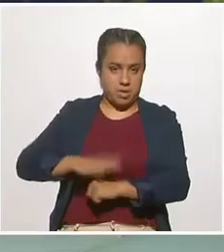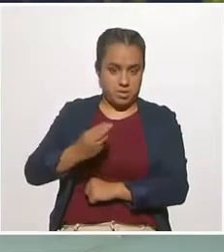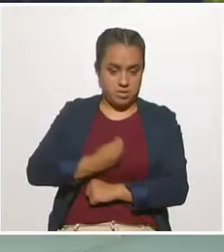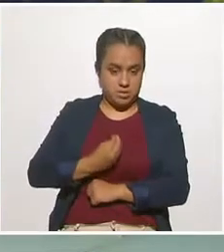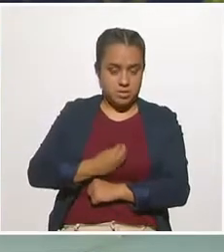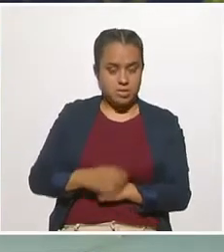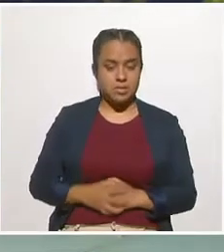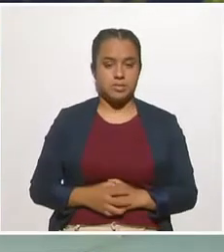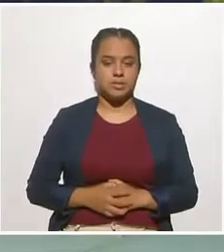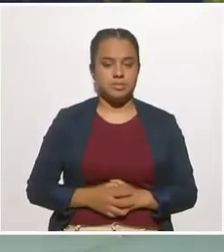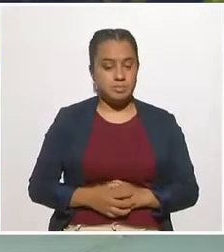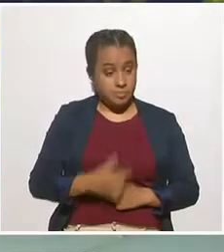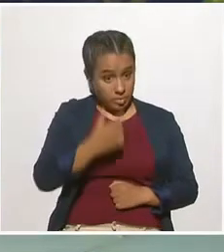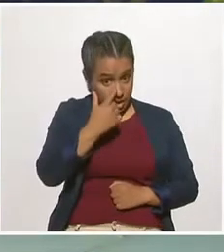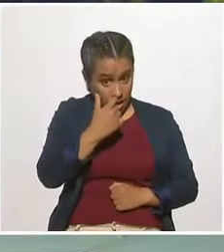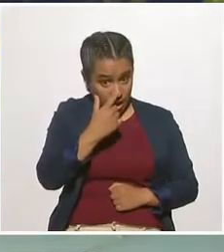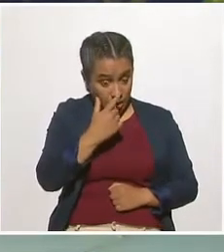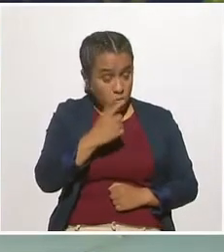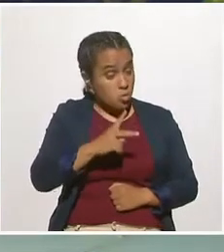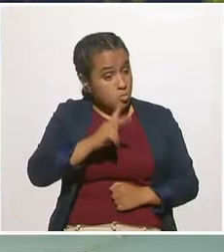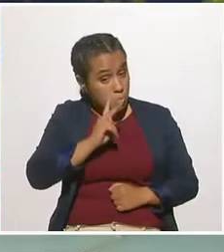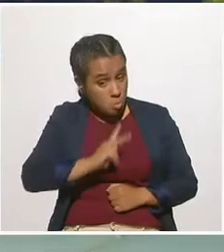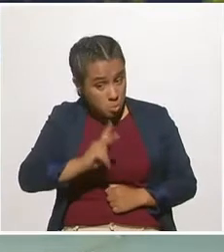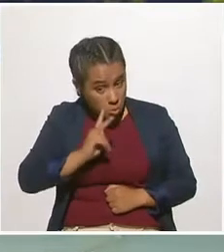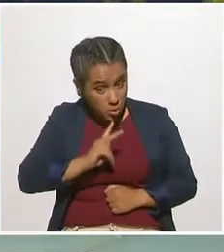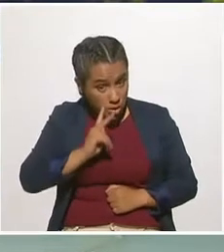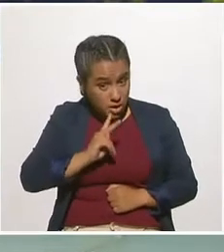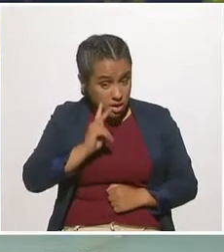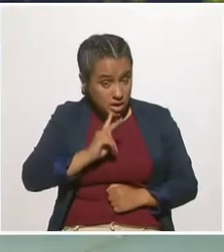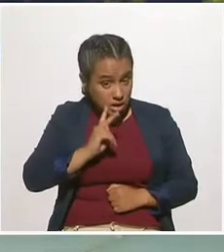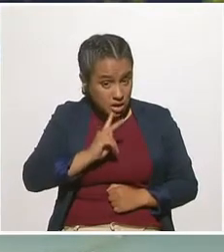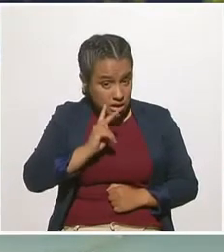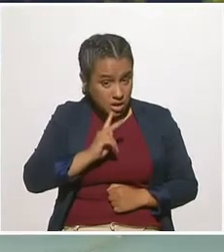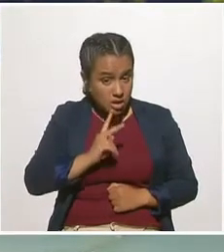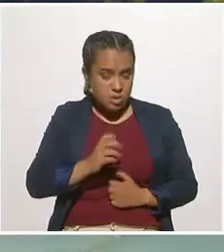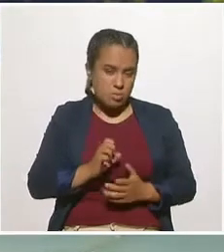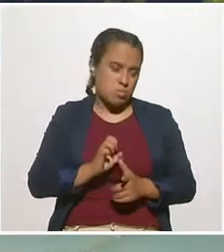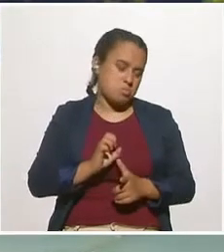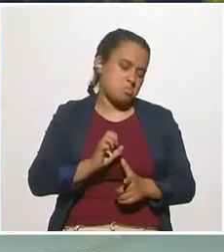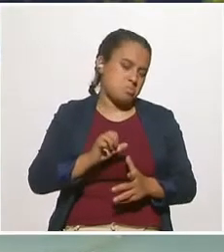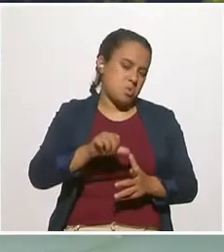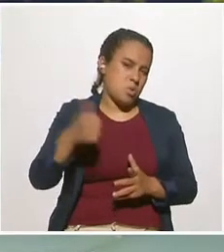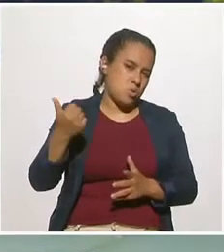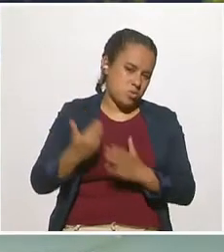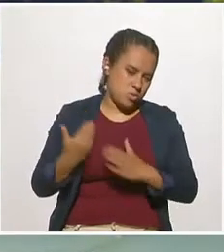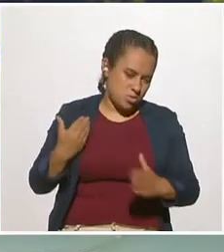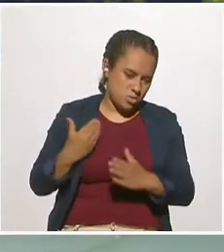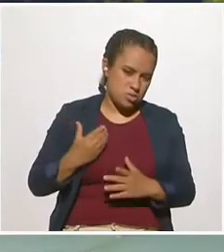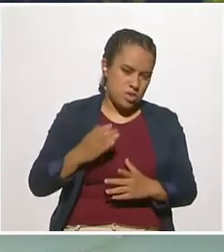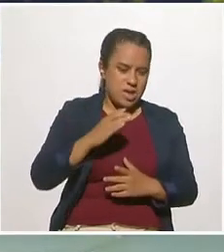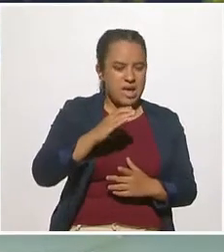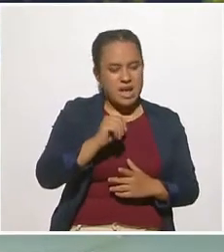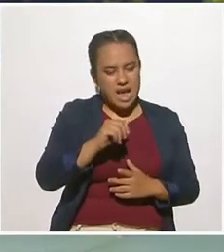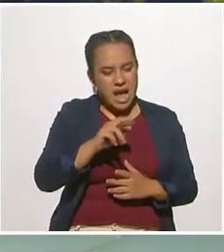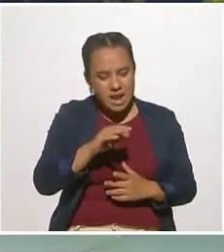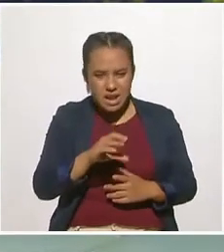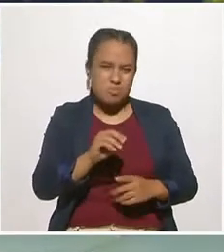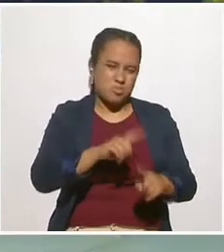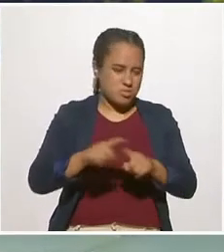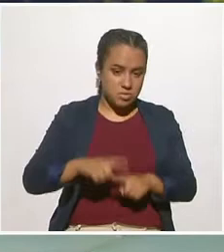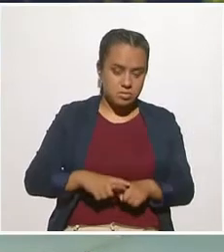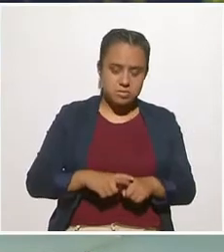hay tanta evidencia como las especias de las que estábamos hablando hace un momento. Sin embargo,